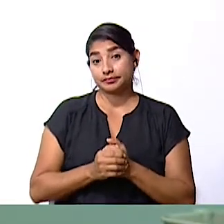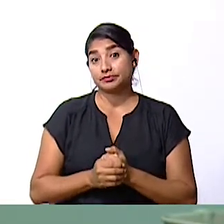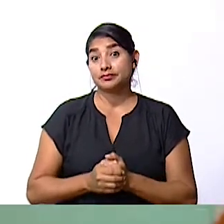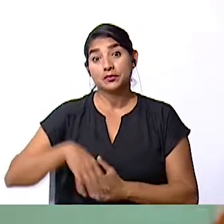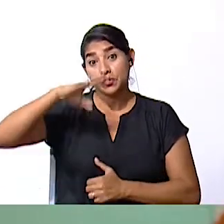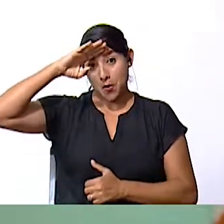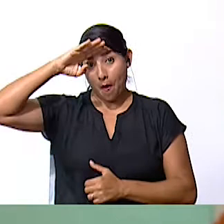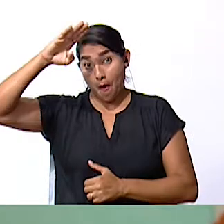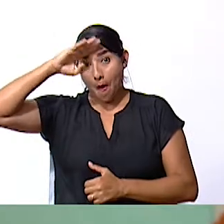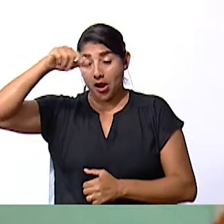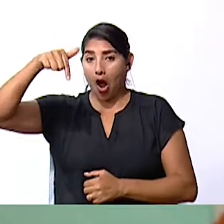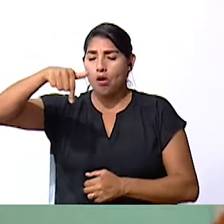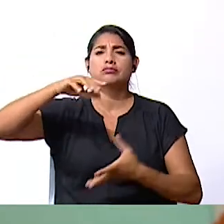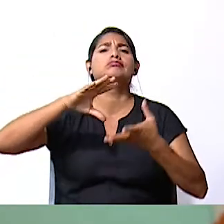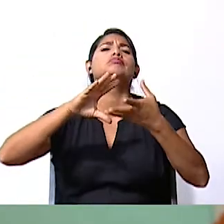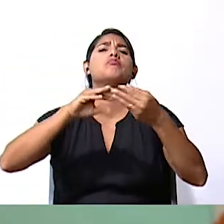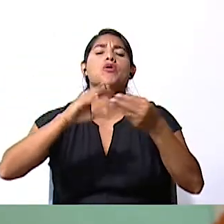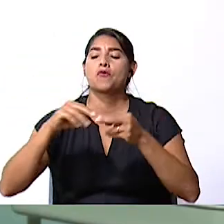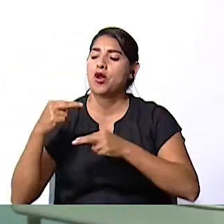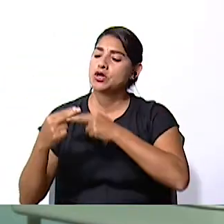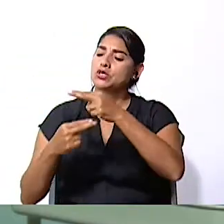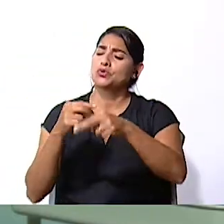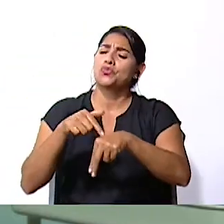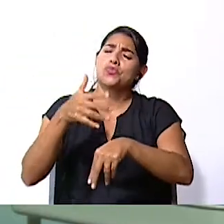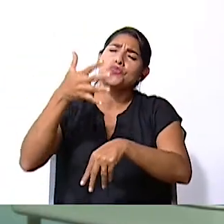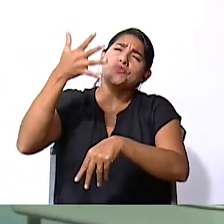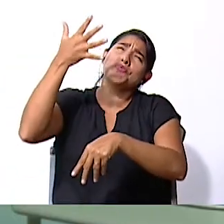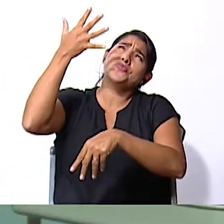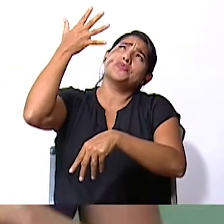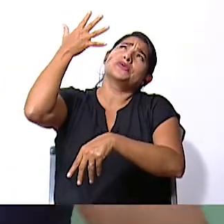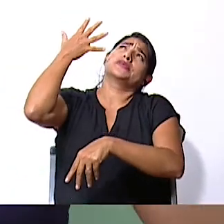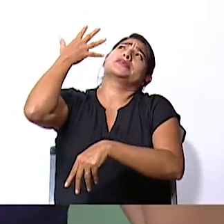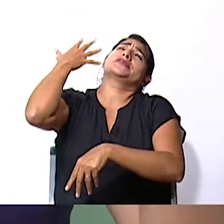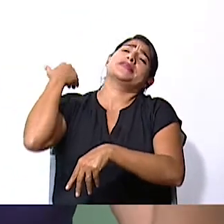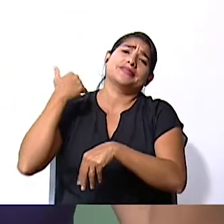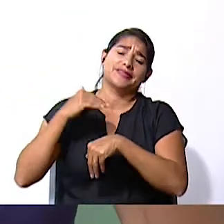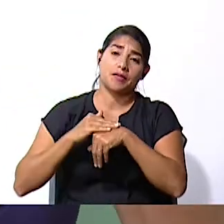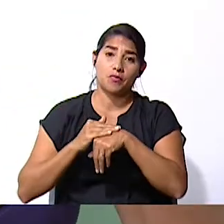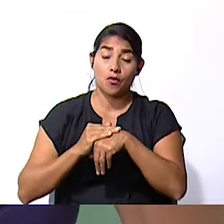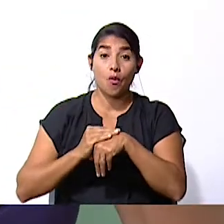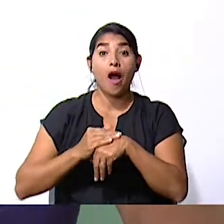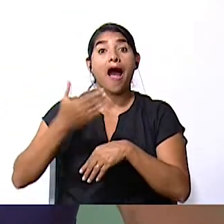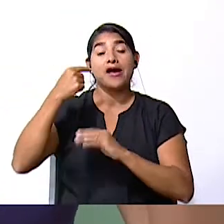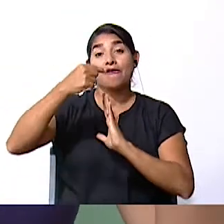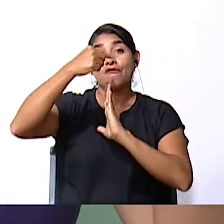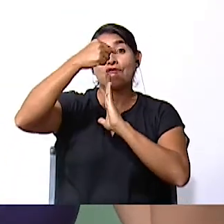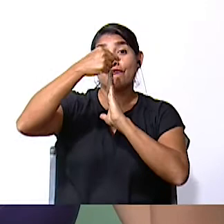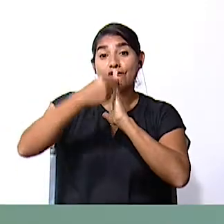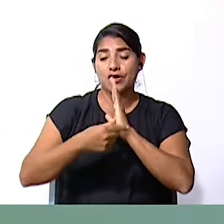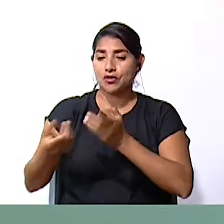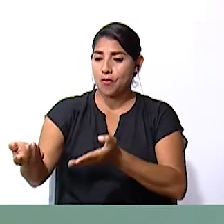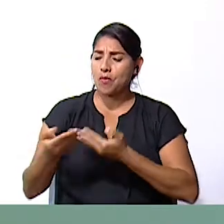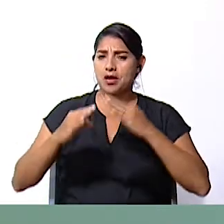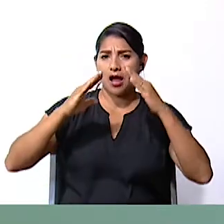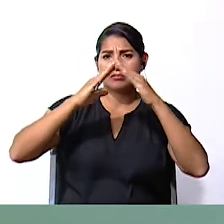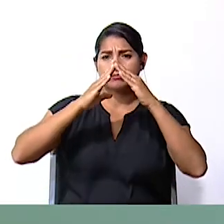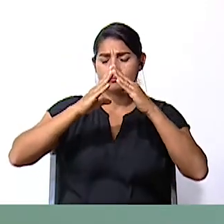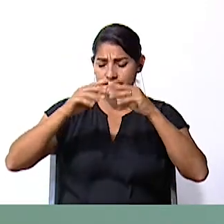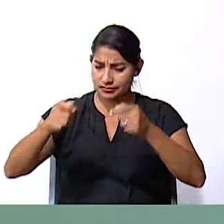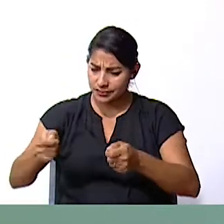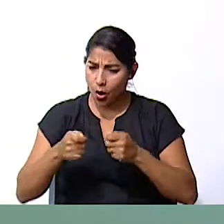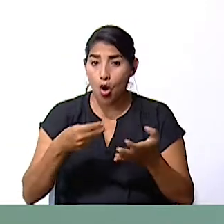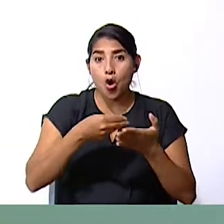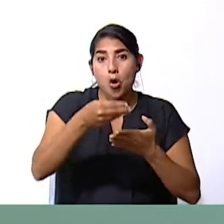Hola, hoy les voy a contar una historia de hace mucho tiempo, cuando existían folletos que llegaban a las casas o se compraban